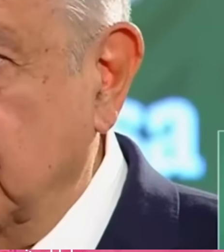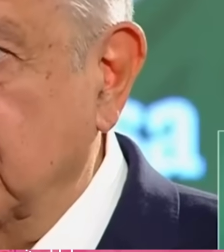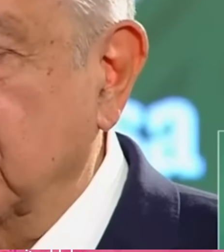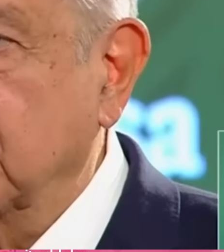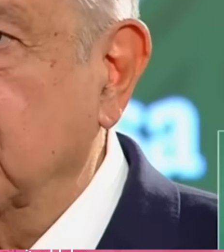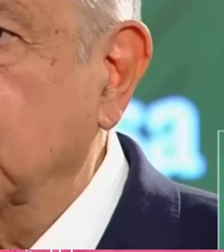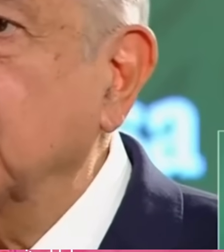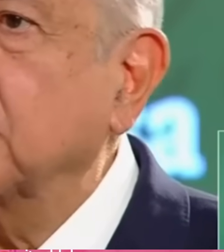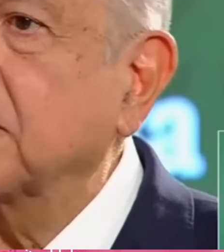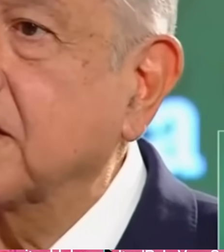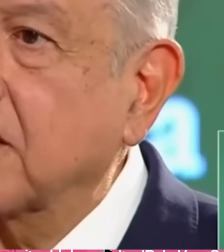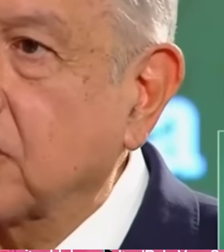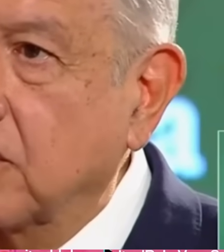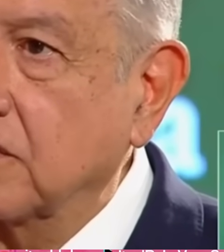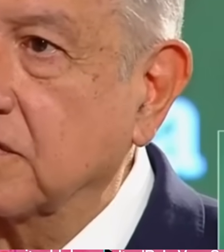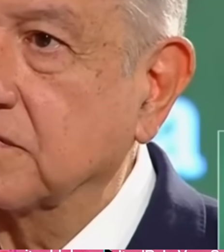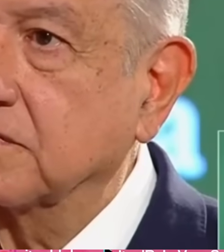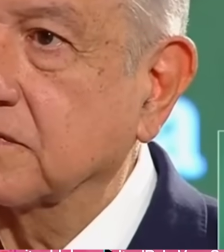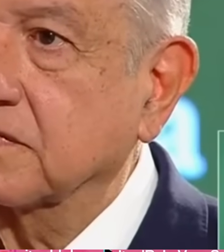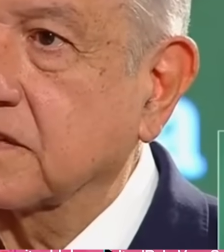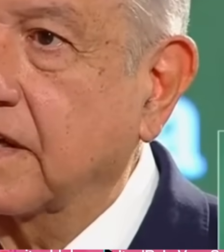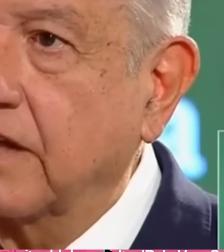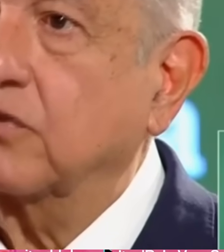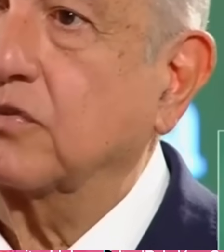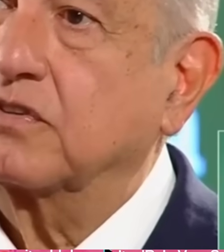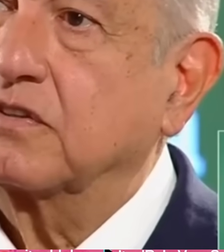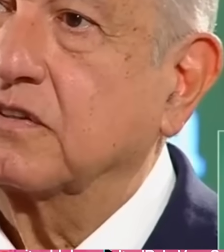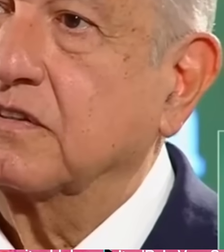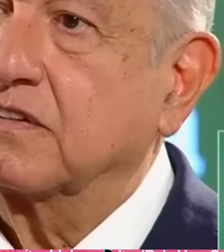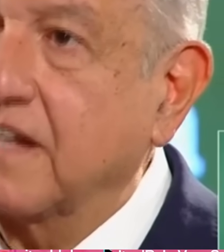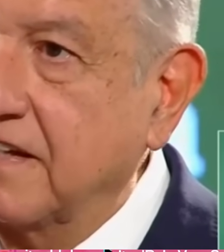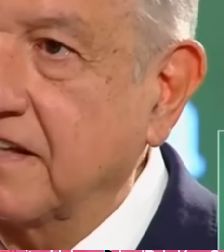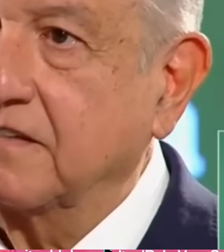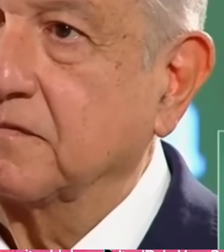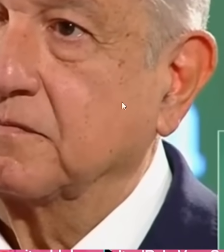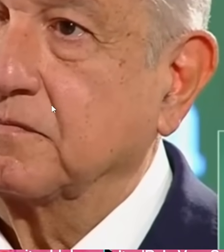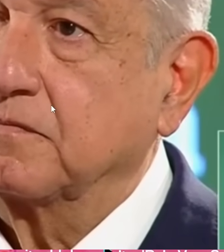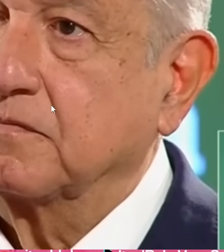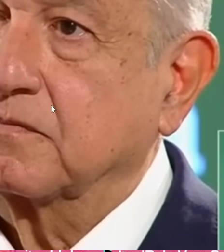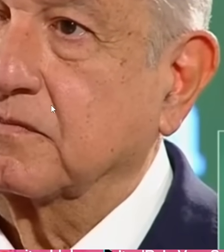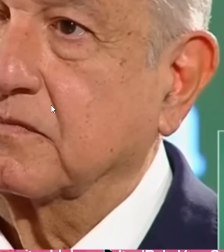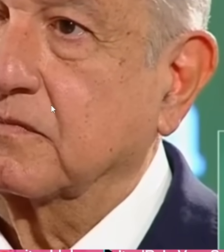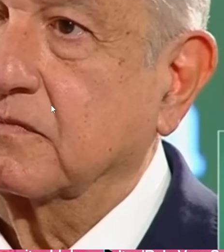por una investigación que ellos tienen